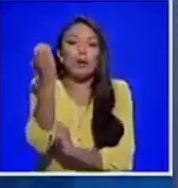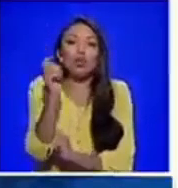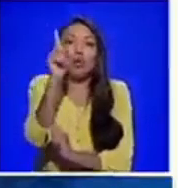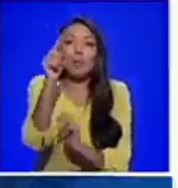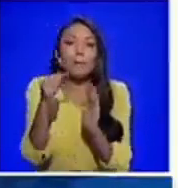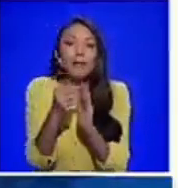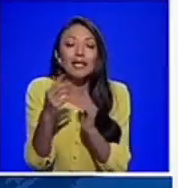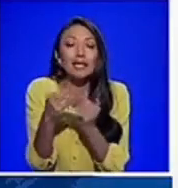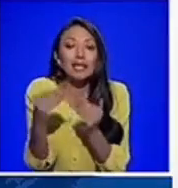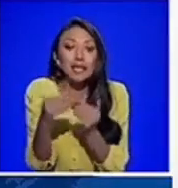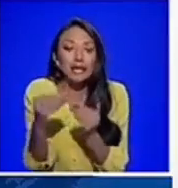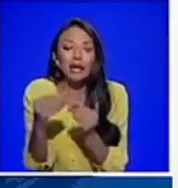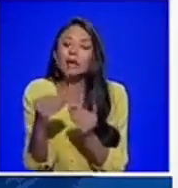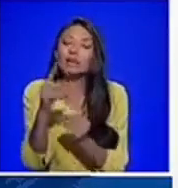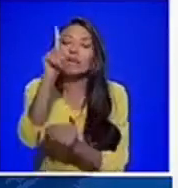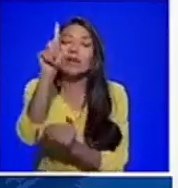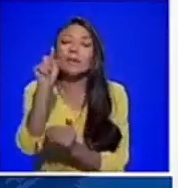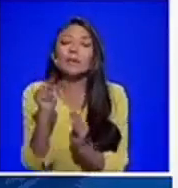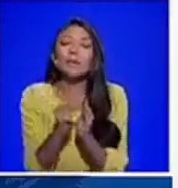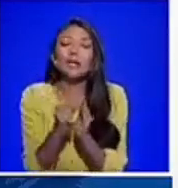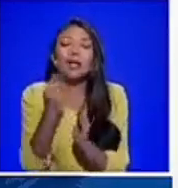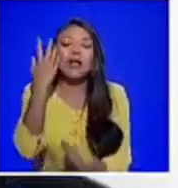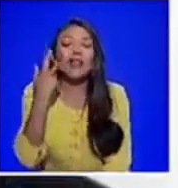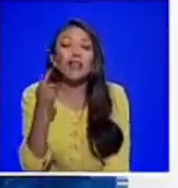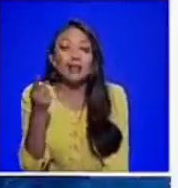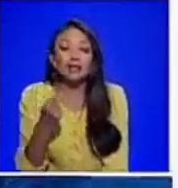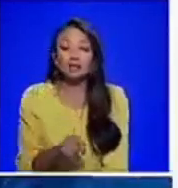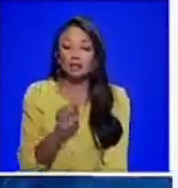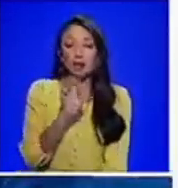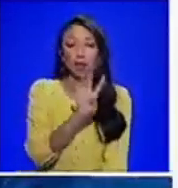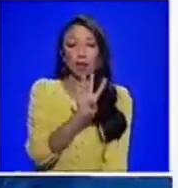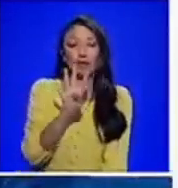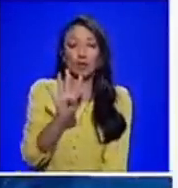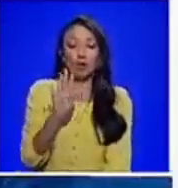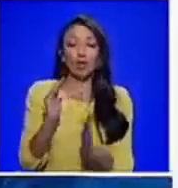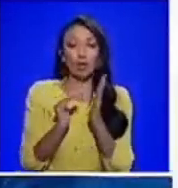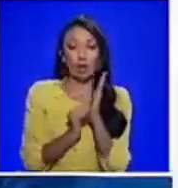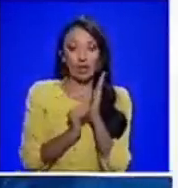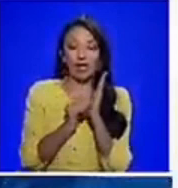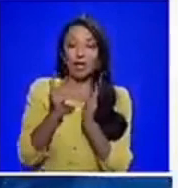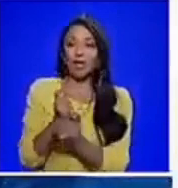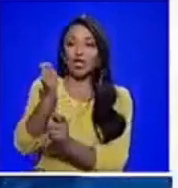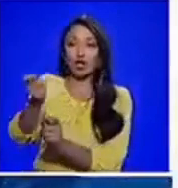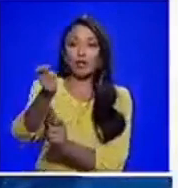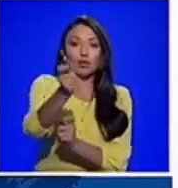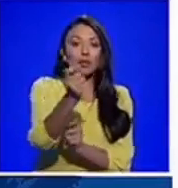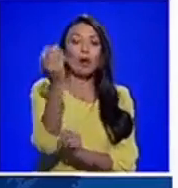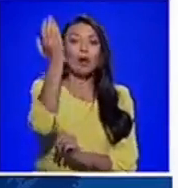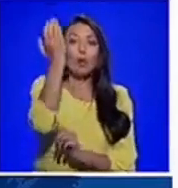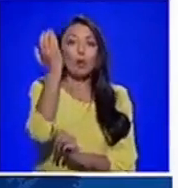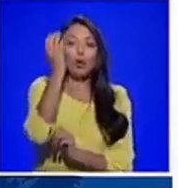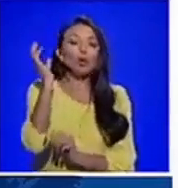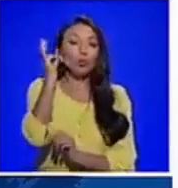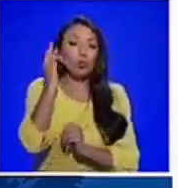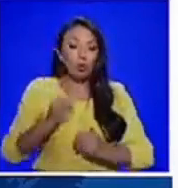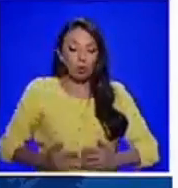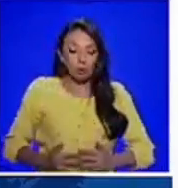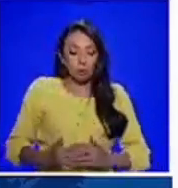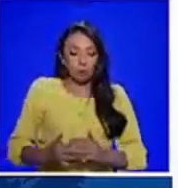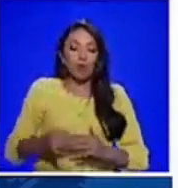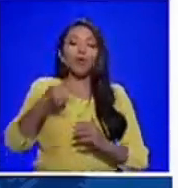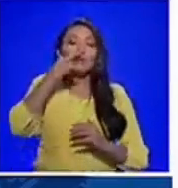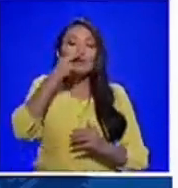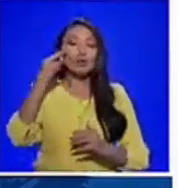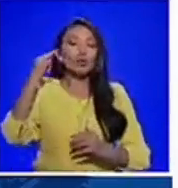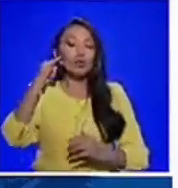1000 días. Hemos entregado hasta el momento 44 mil bonos a madres embarazadas, niños y niñas hasta los